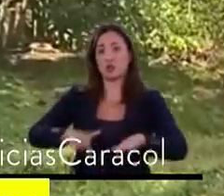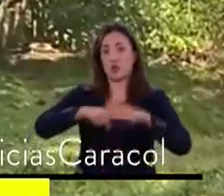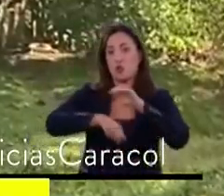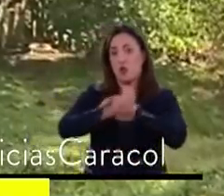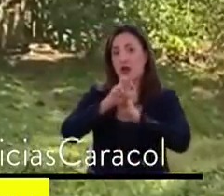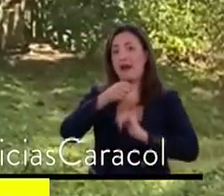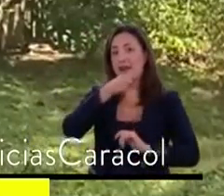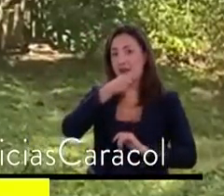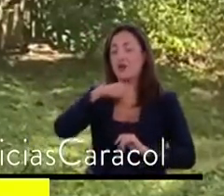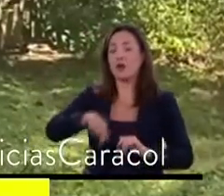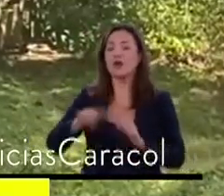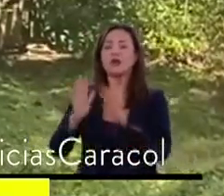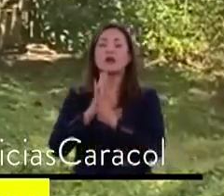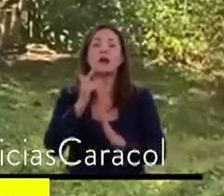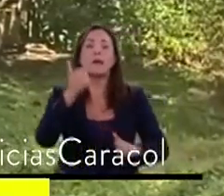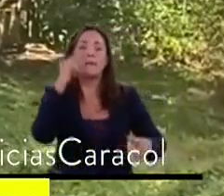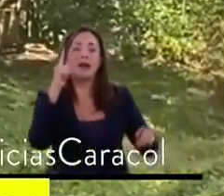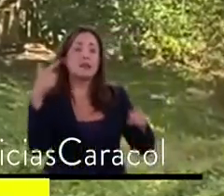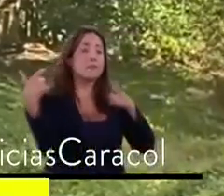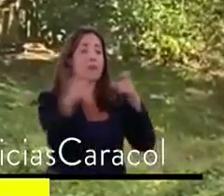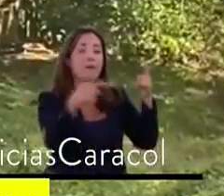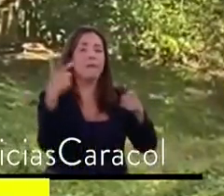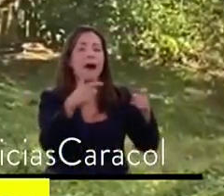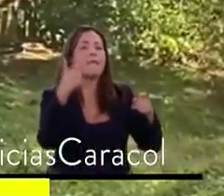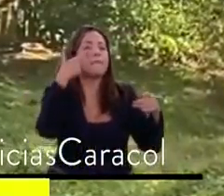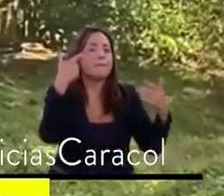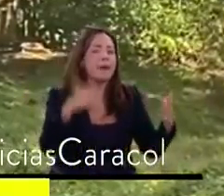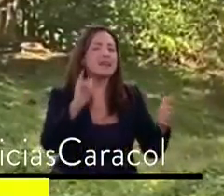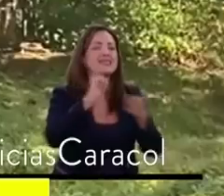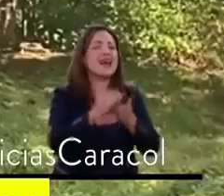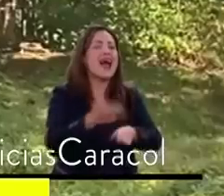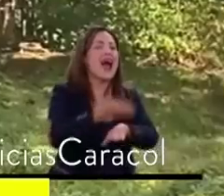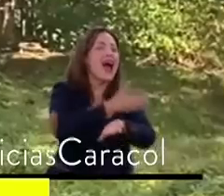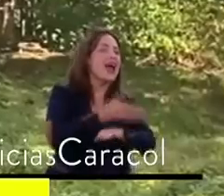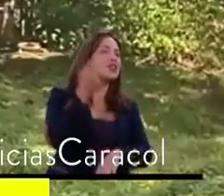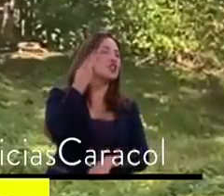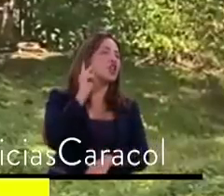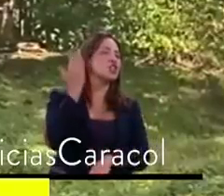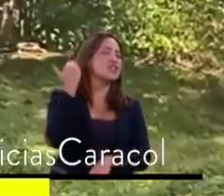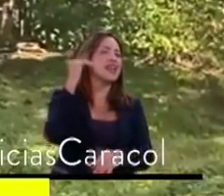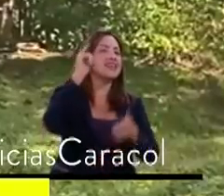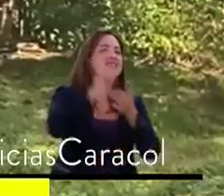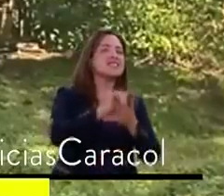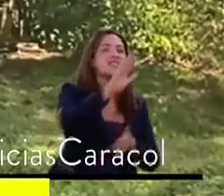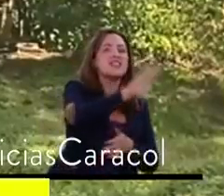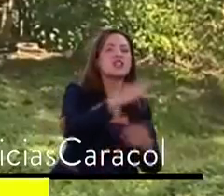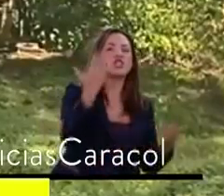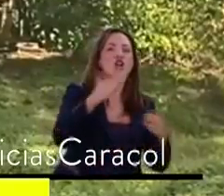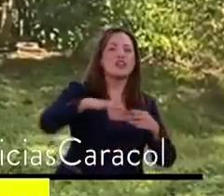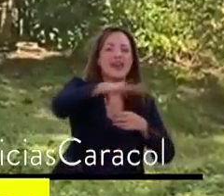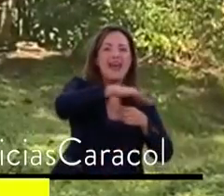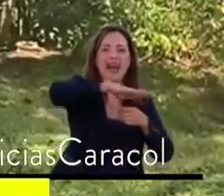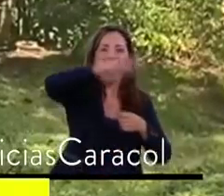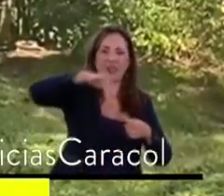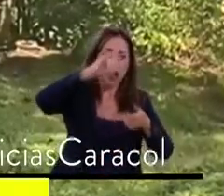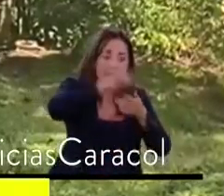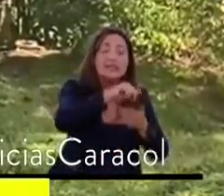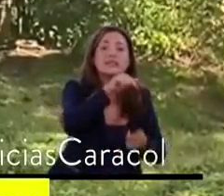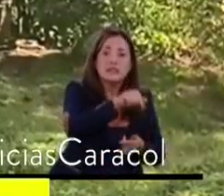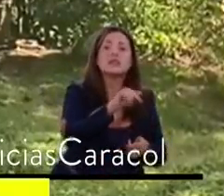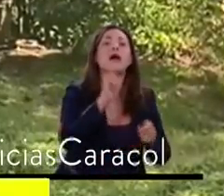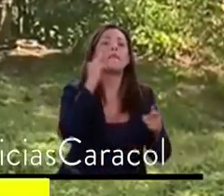que esta masacre tendría alguna relación con la masacre que se registró hace 2 días en el Bagre, Antioquia. Presuntamente sería